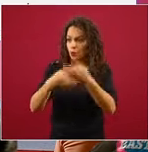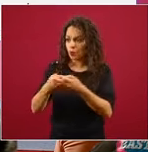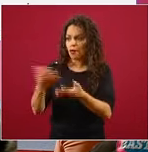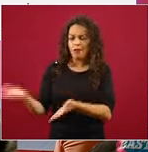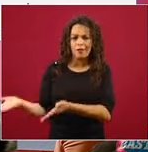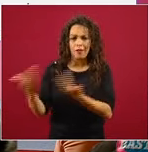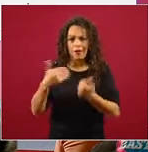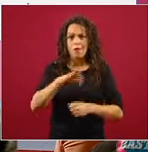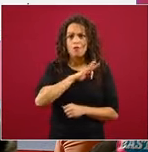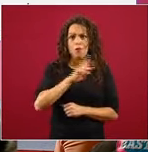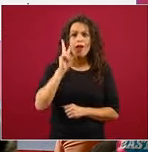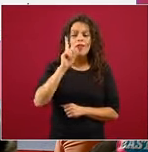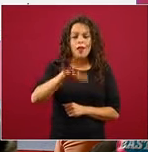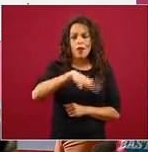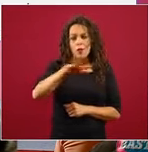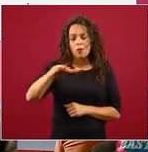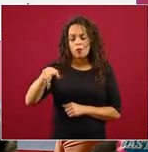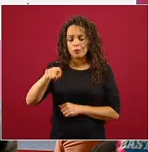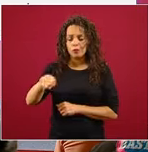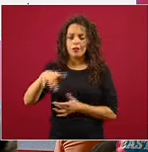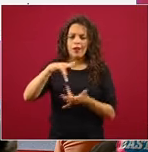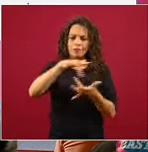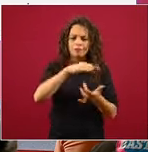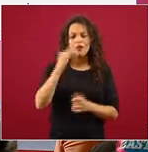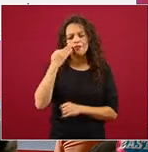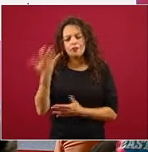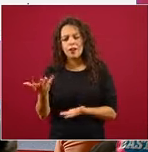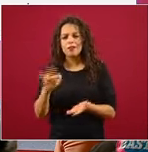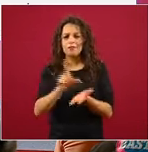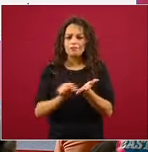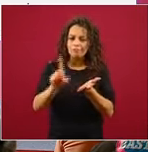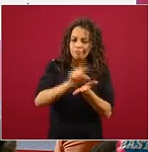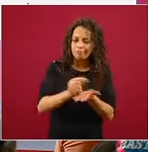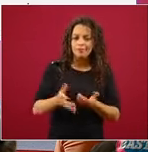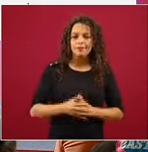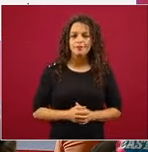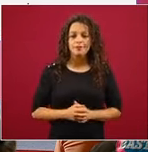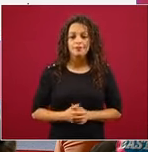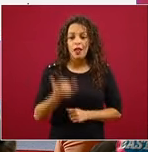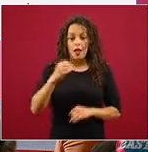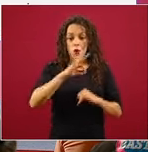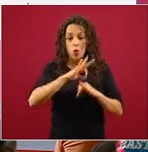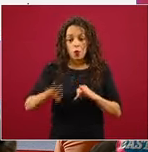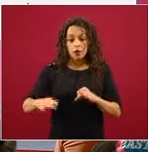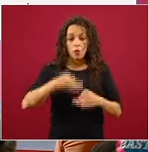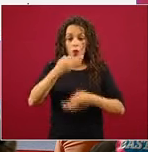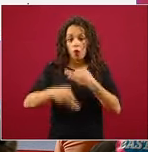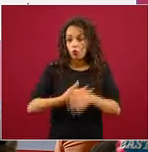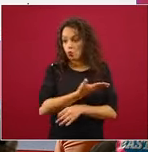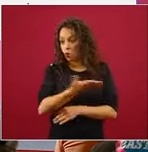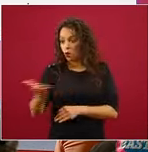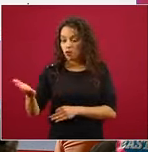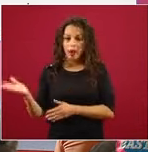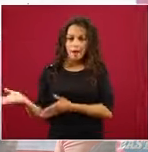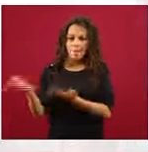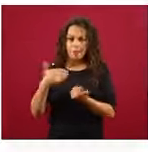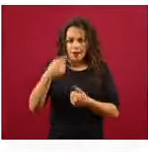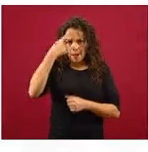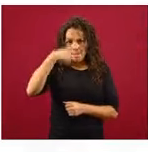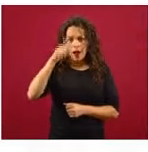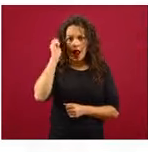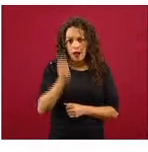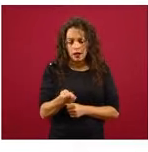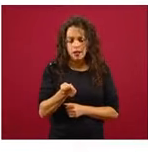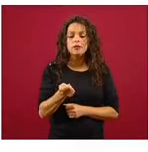buscarlos también en las redes sociales. Y finalmente, a invitar a todas y todos quienes nos están escuchando hoy,